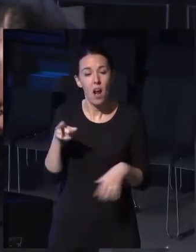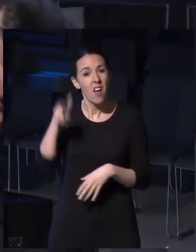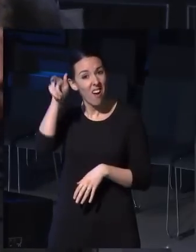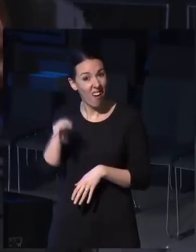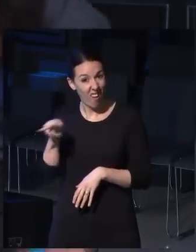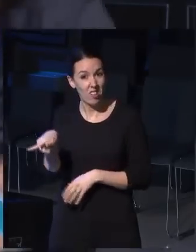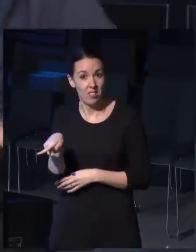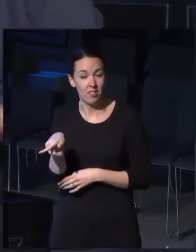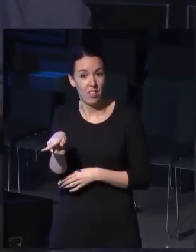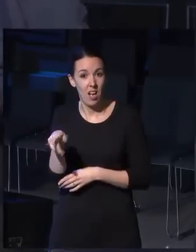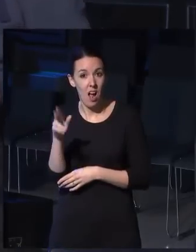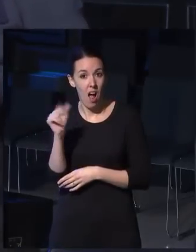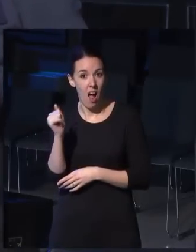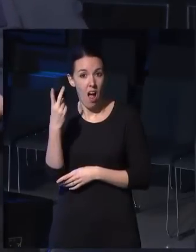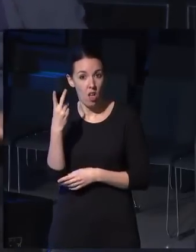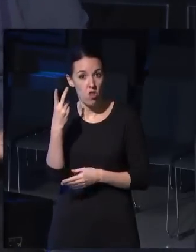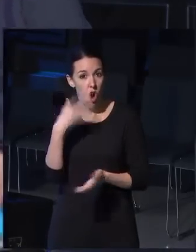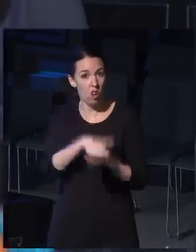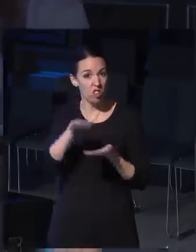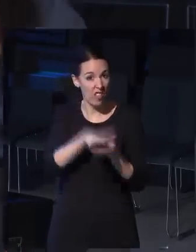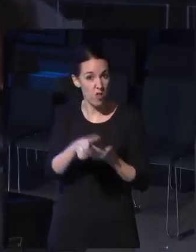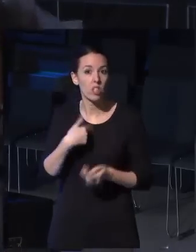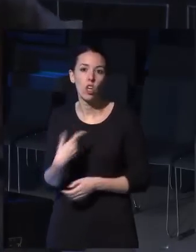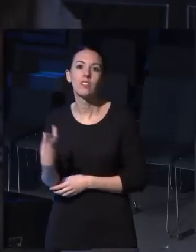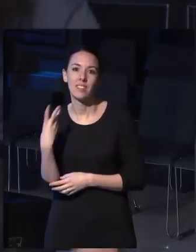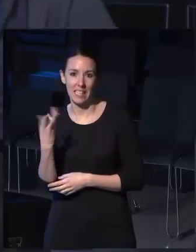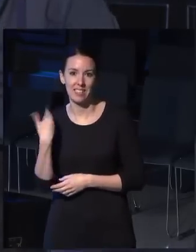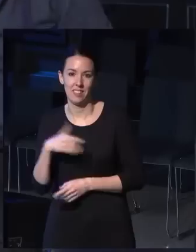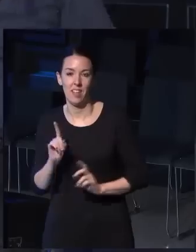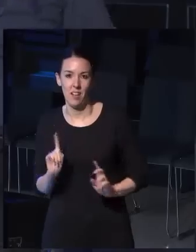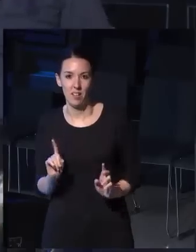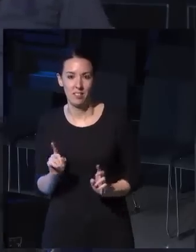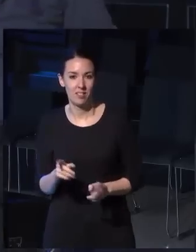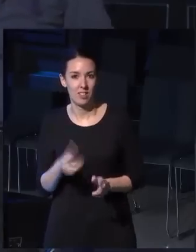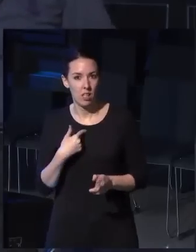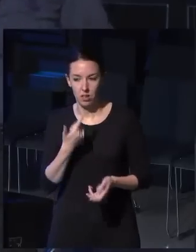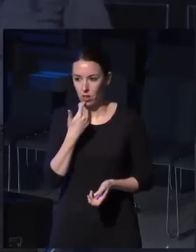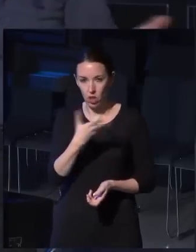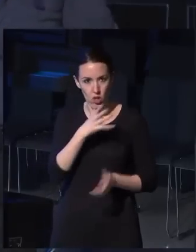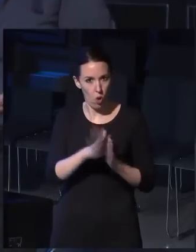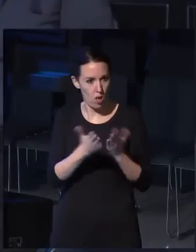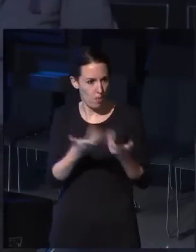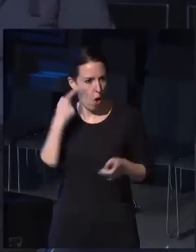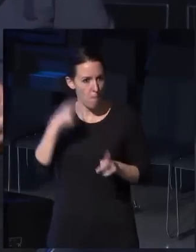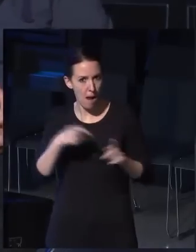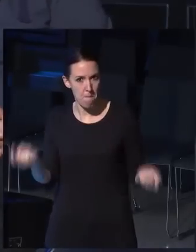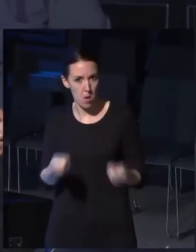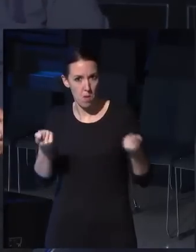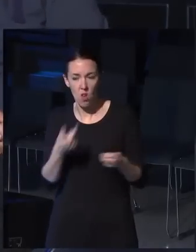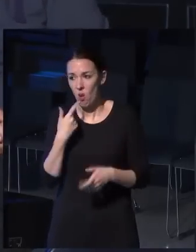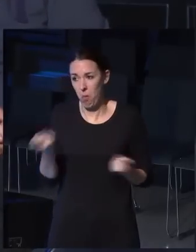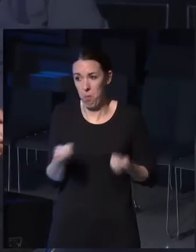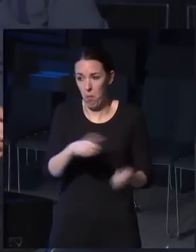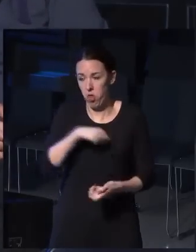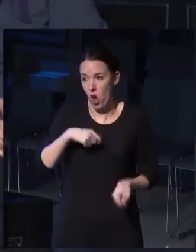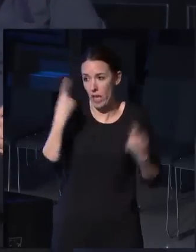tiene dos ediciones, yo tengo tres ya, ¿eh? ¿Y por qué no has traído tu libro para hacer promoción? Bueno, porque ya se promociona solo.